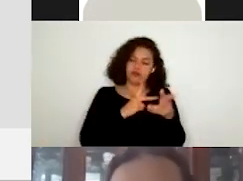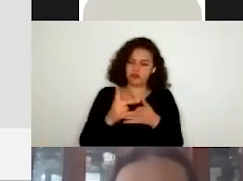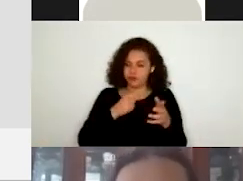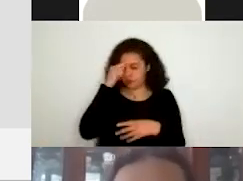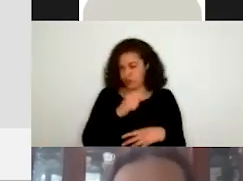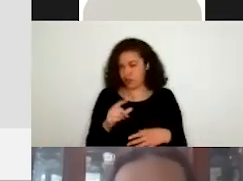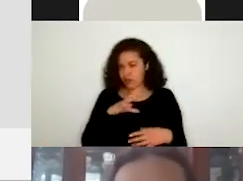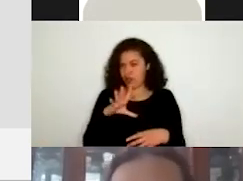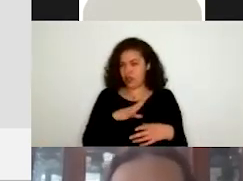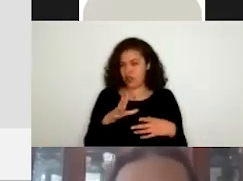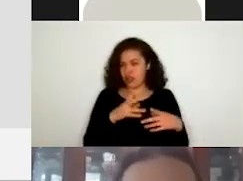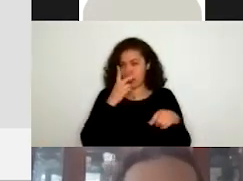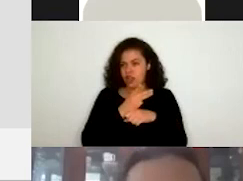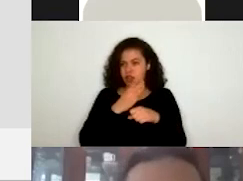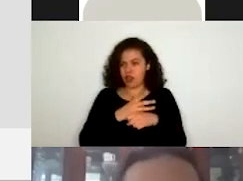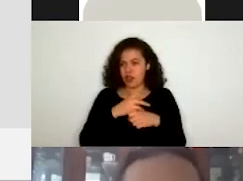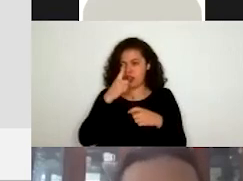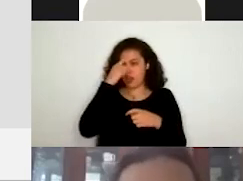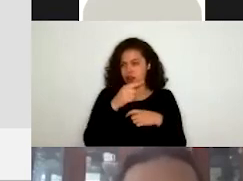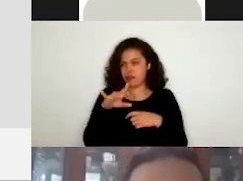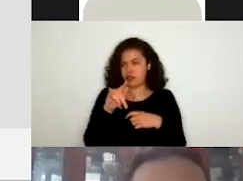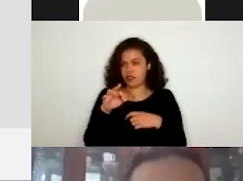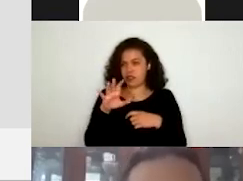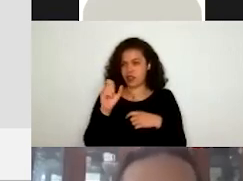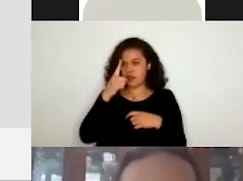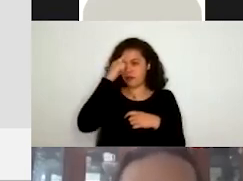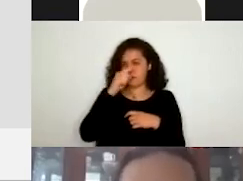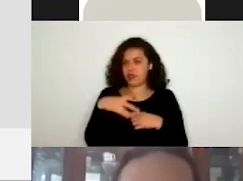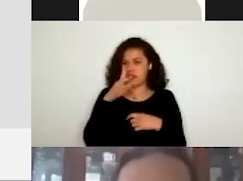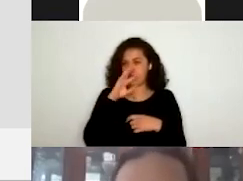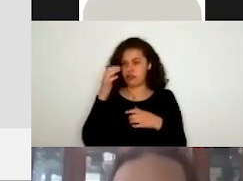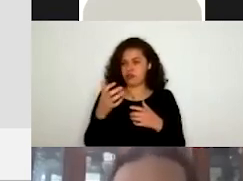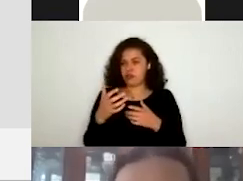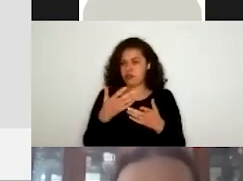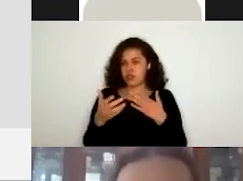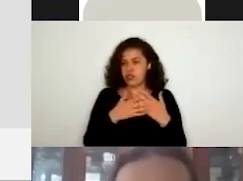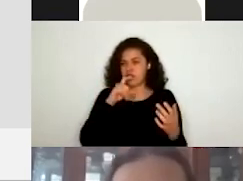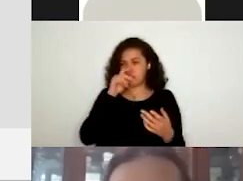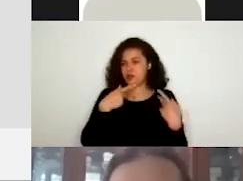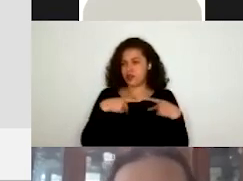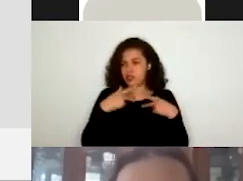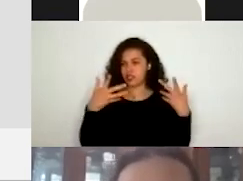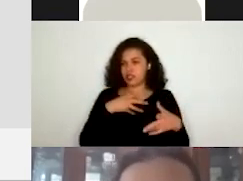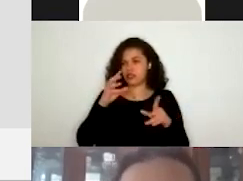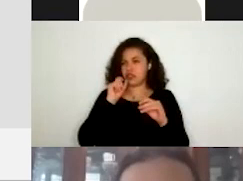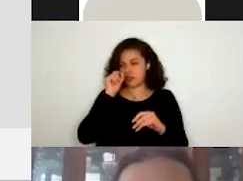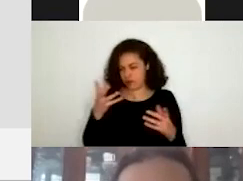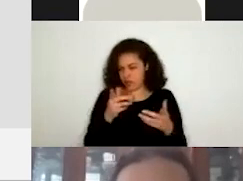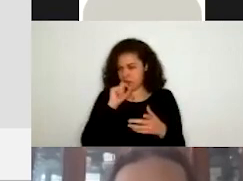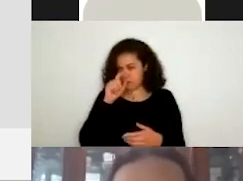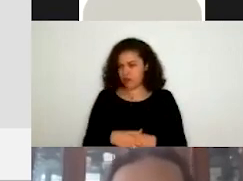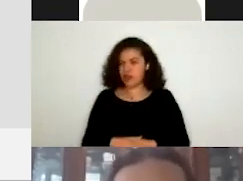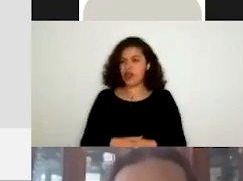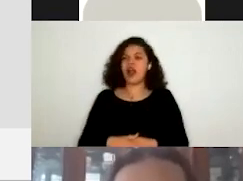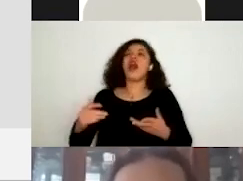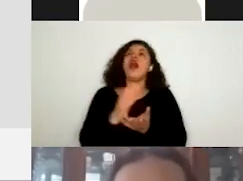en la materia en el que se determinan las acciones y los responsables de ejecutarlas a partir de la inminencia o